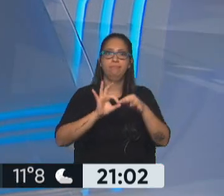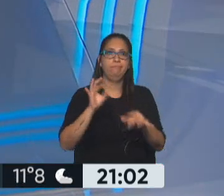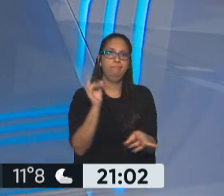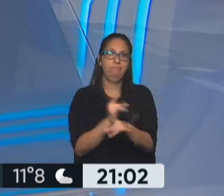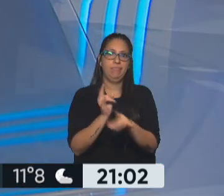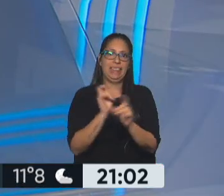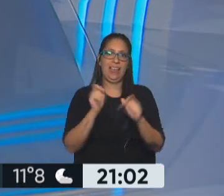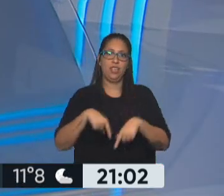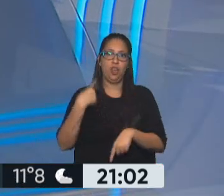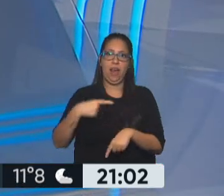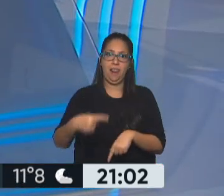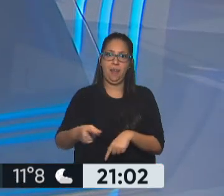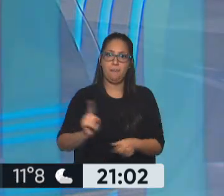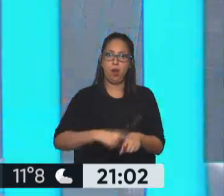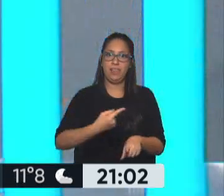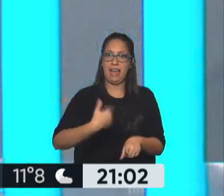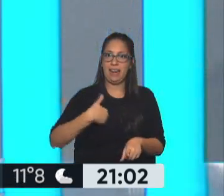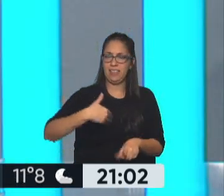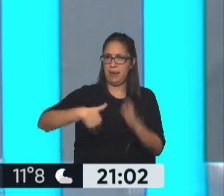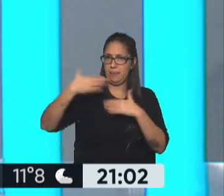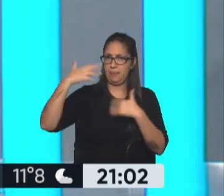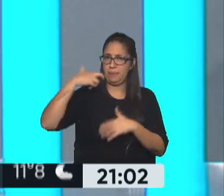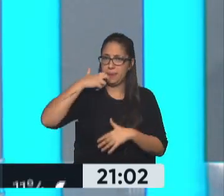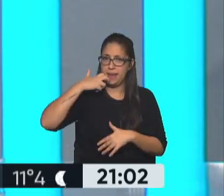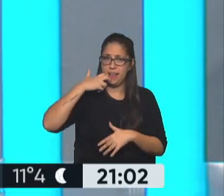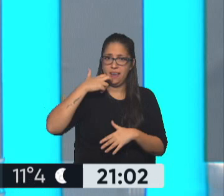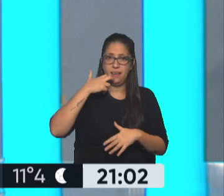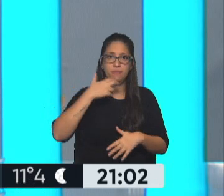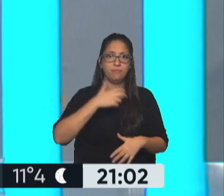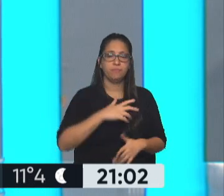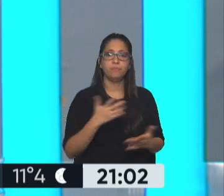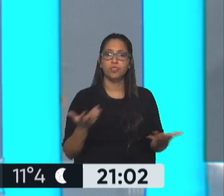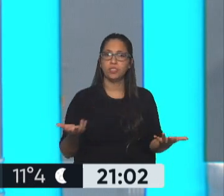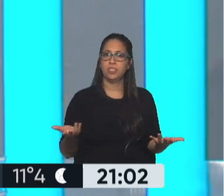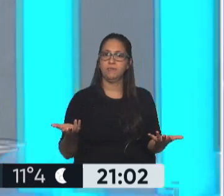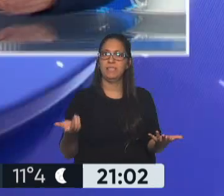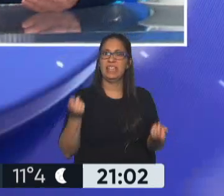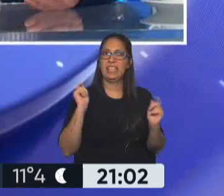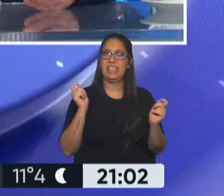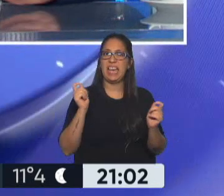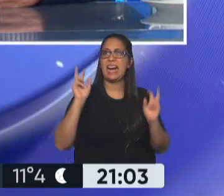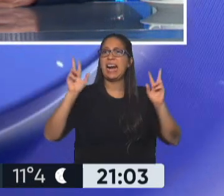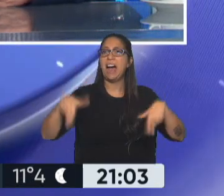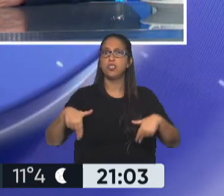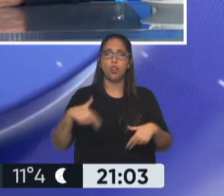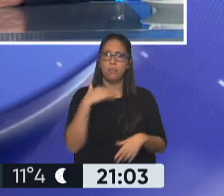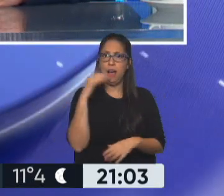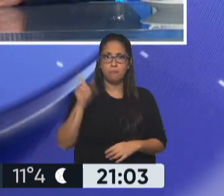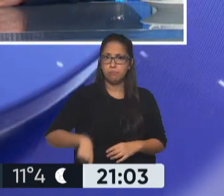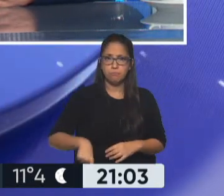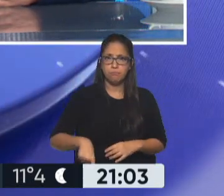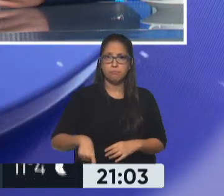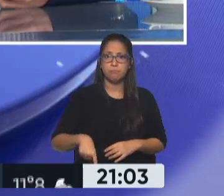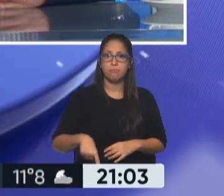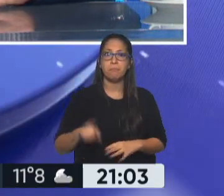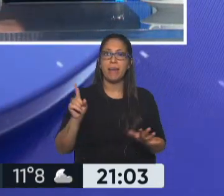tradicionales de una política argentina de algún tiempo y que es diferente a la del último tiempo. Uno no podría decir quién tiene o no razón. Lo que digo es que